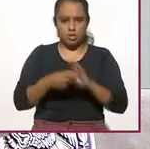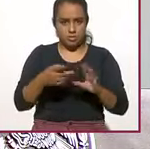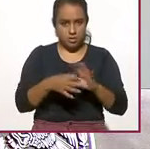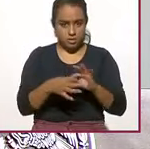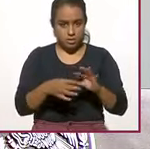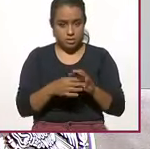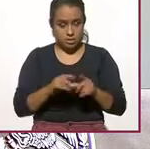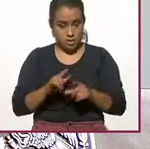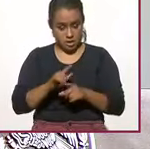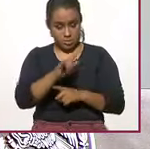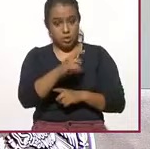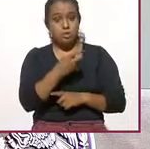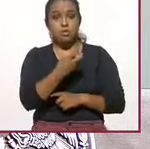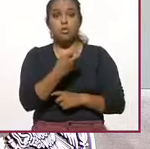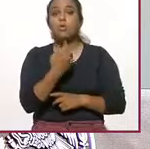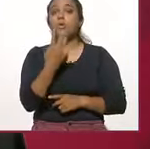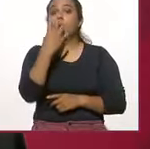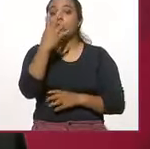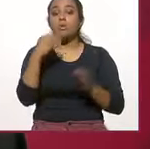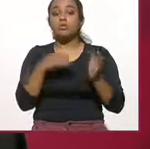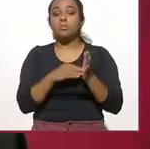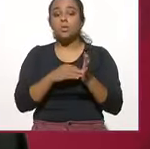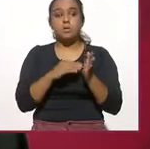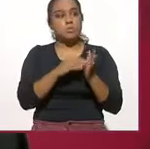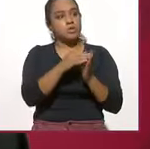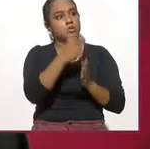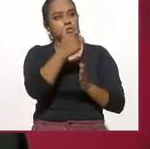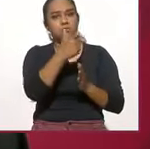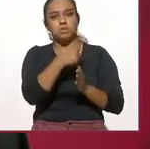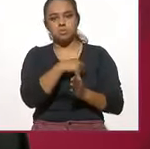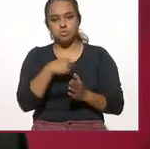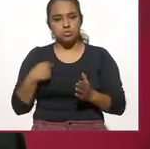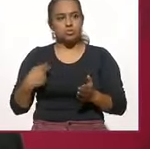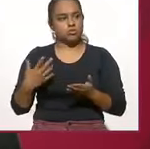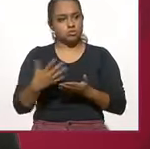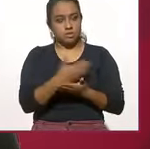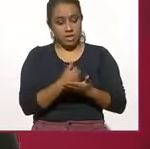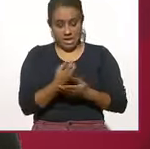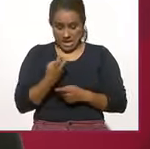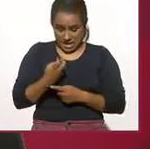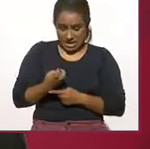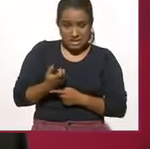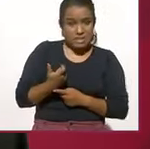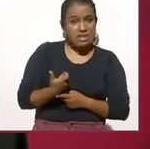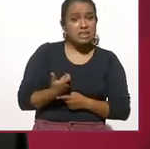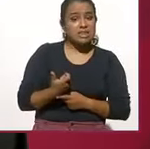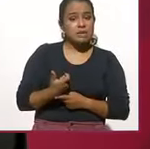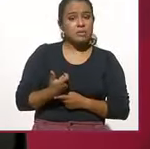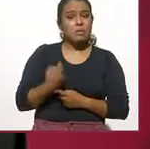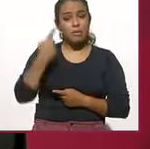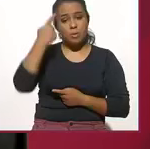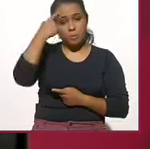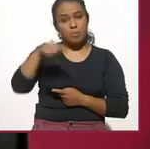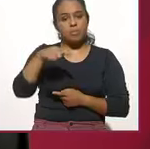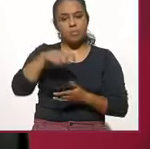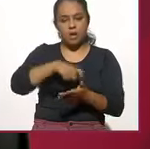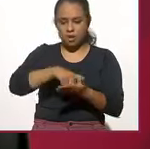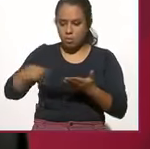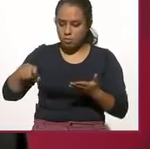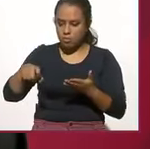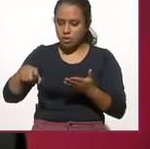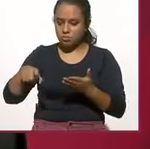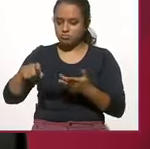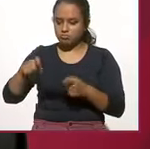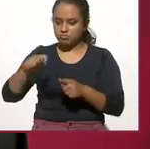dar más de 4,000 millones de pesos. Y todo ese dinero es para la compra de equipo